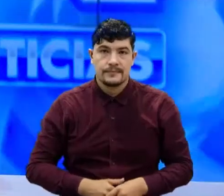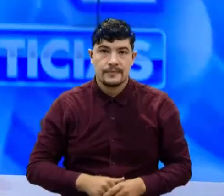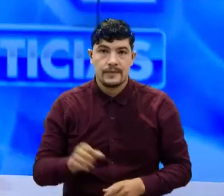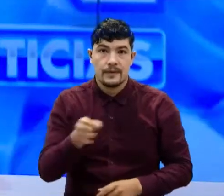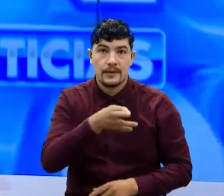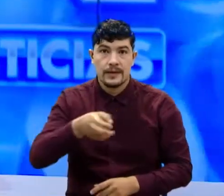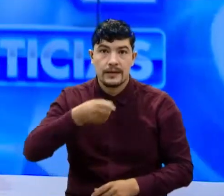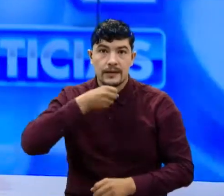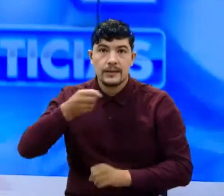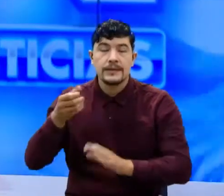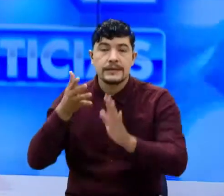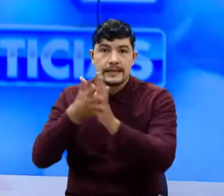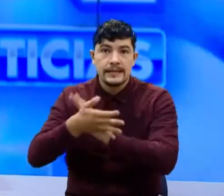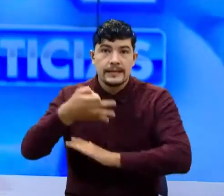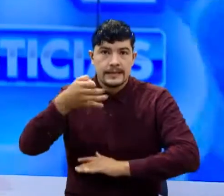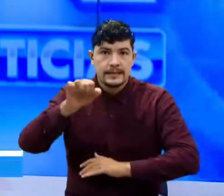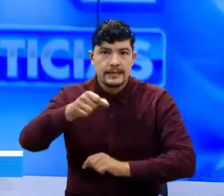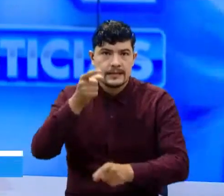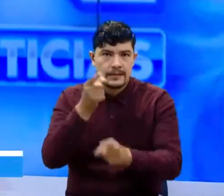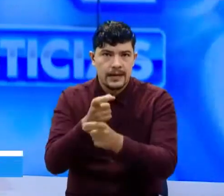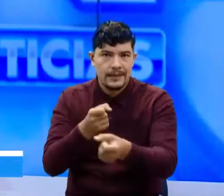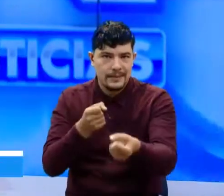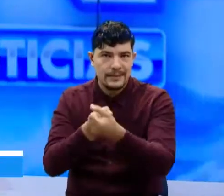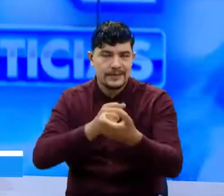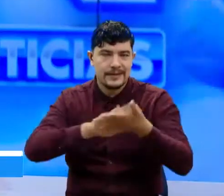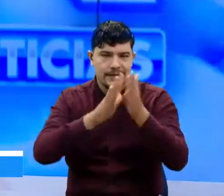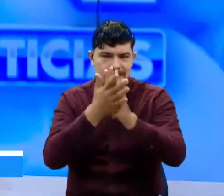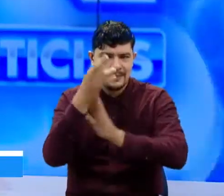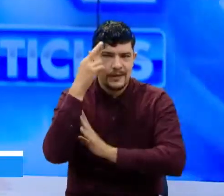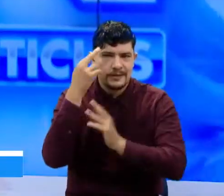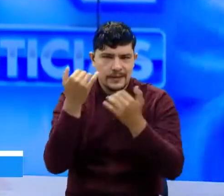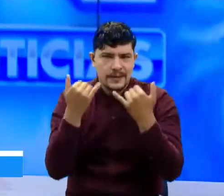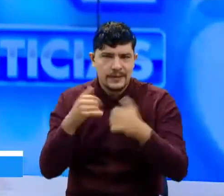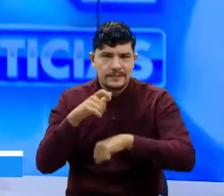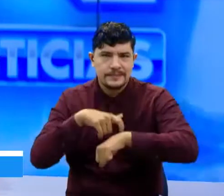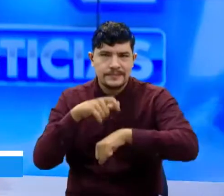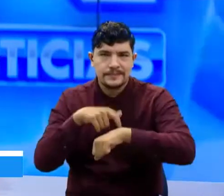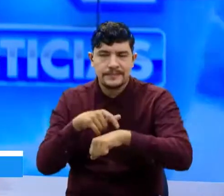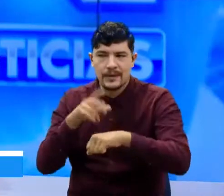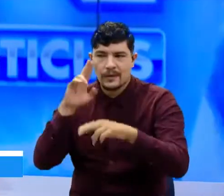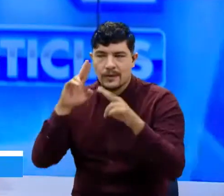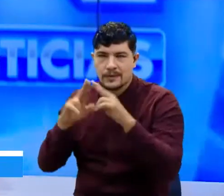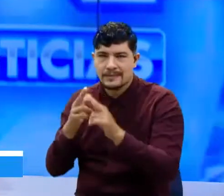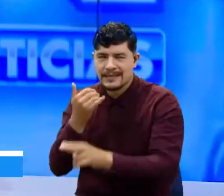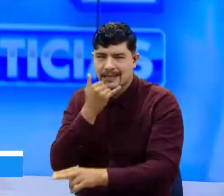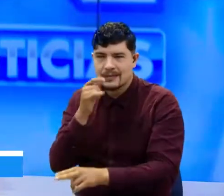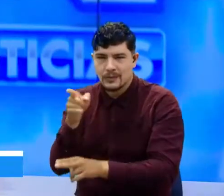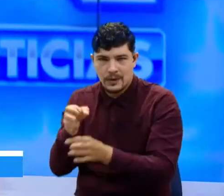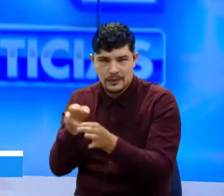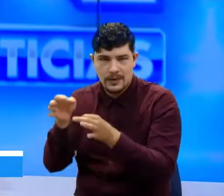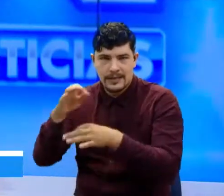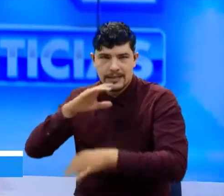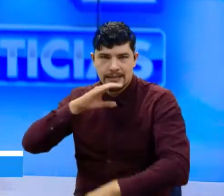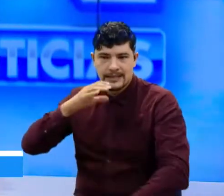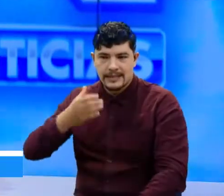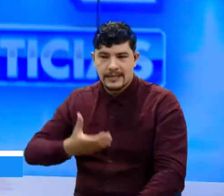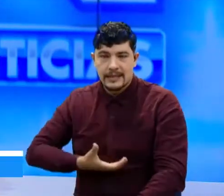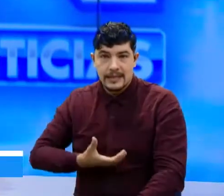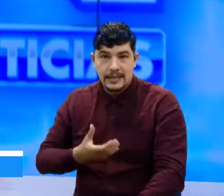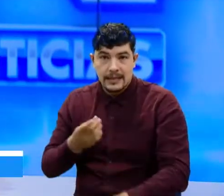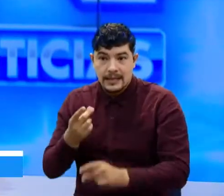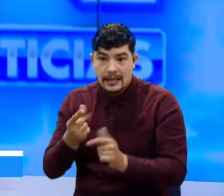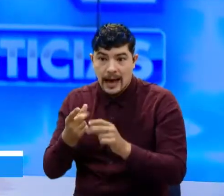En Oriente Noticias estamos informando, estamos con la comunidad y por eso es momento de trasladarnos rápidamente al municipio de Cimitarra, porque en tiempo récord y atendiendo